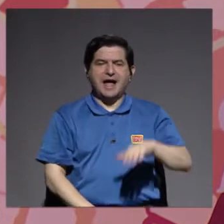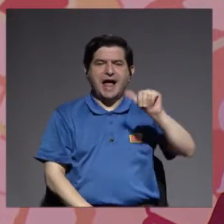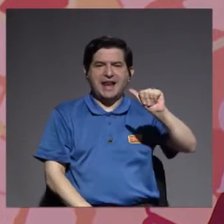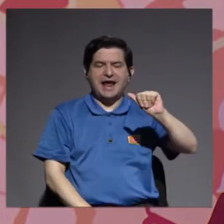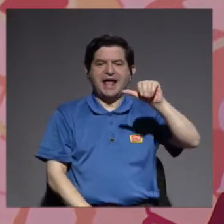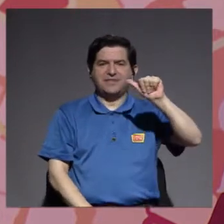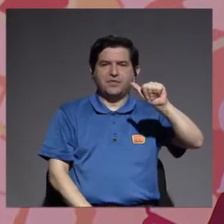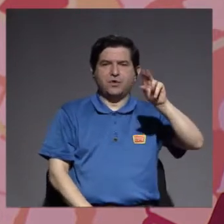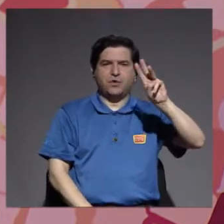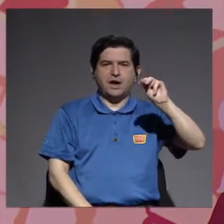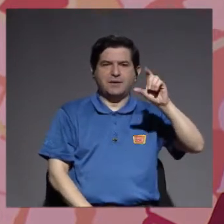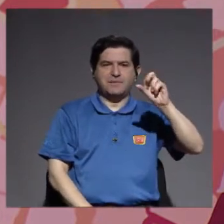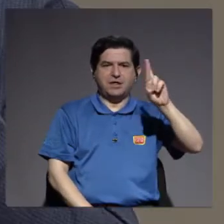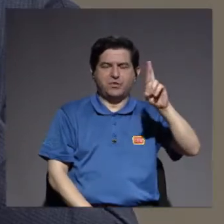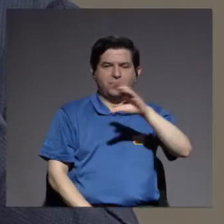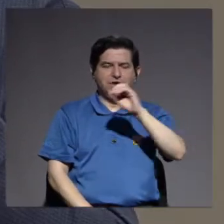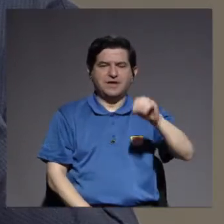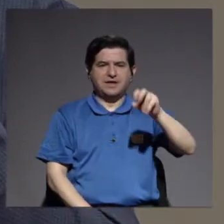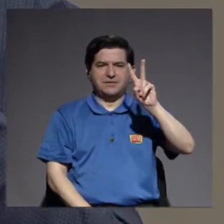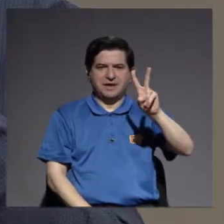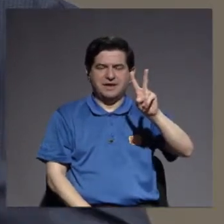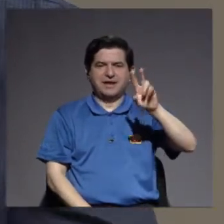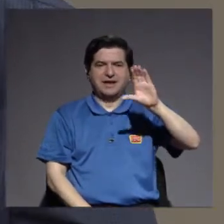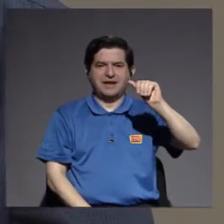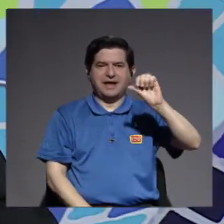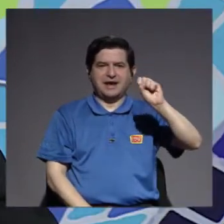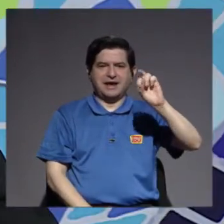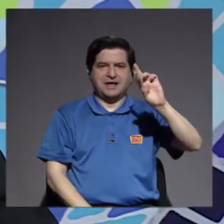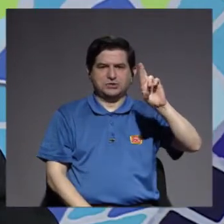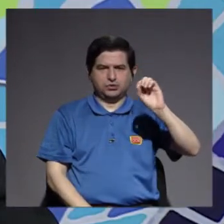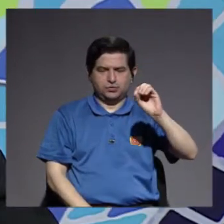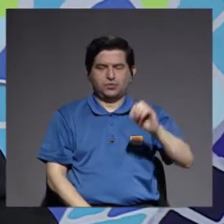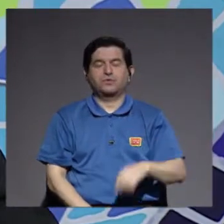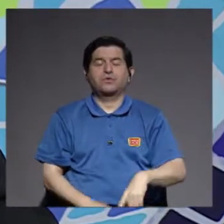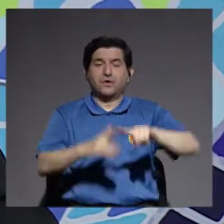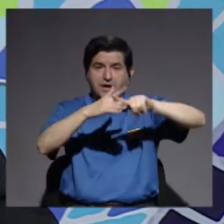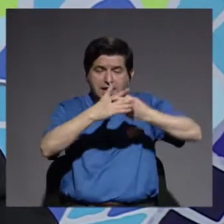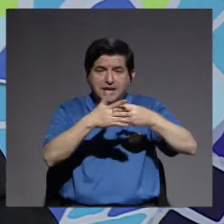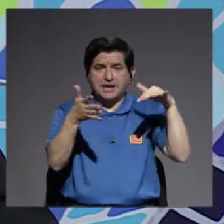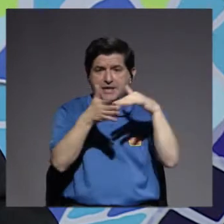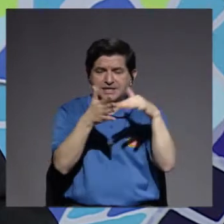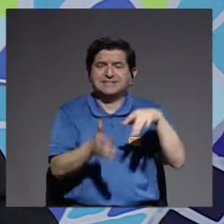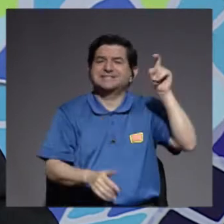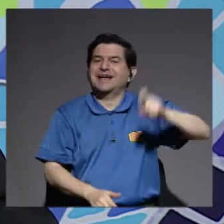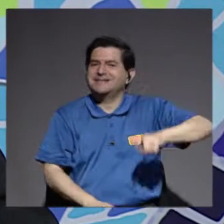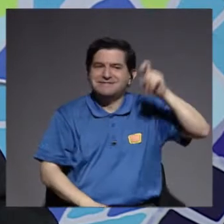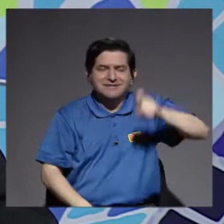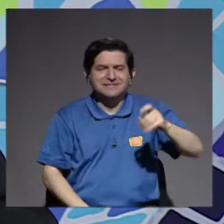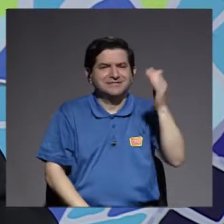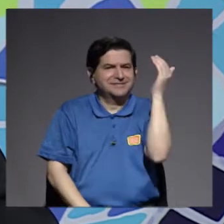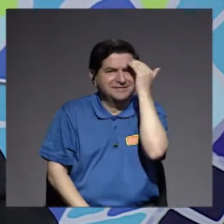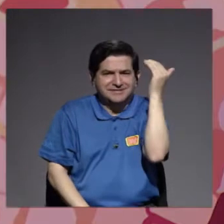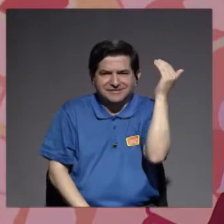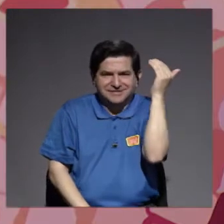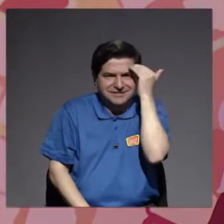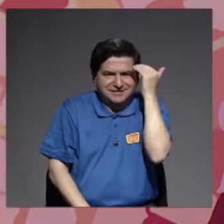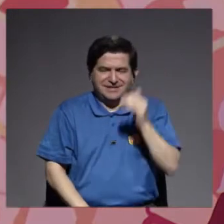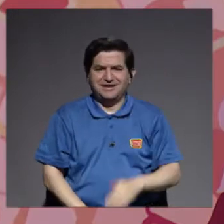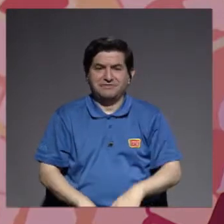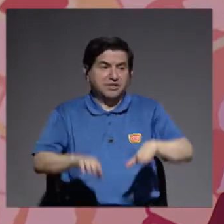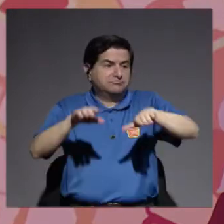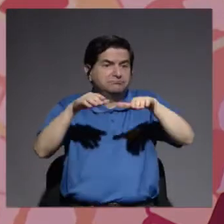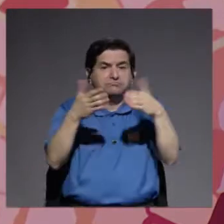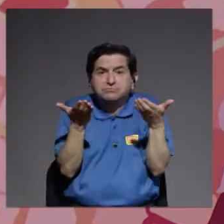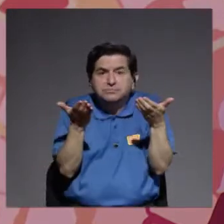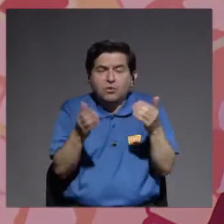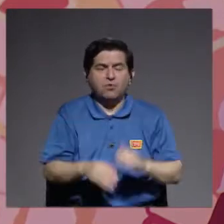Alejandro Amador y Valeria Castro Obando. El estudio nace de la necesidad de conocer cómo se